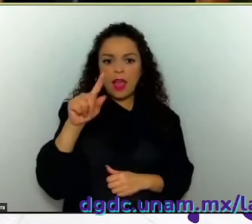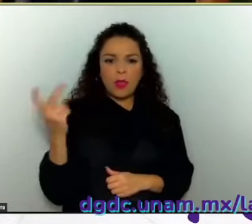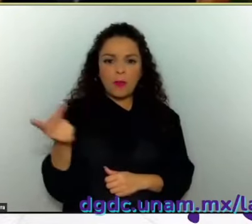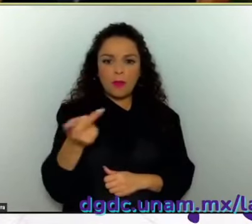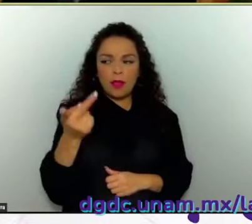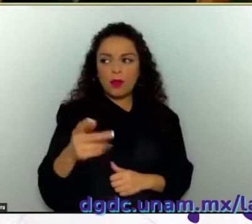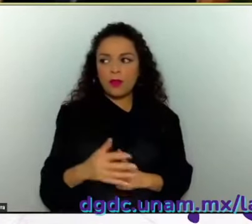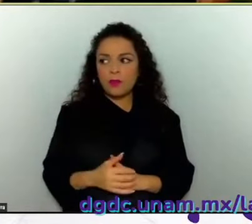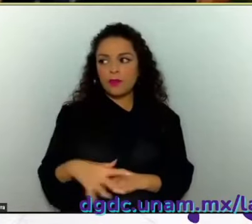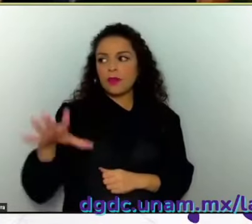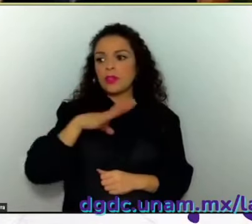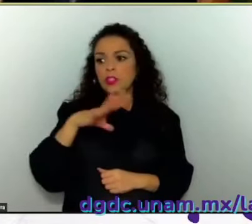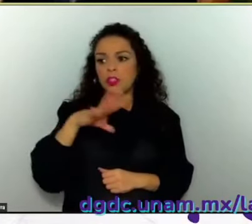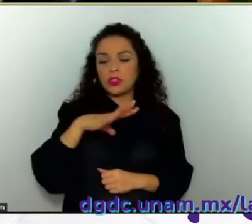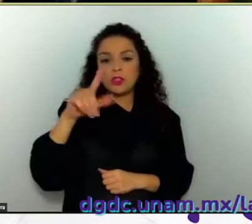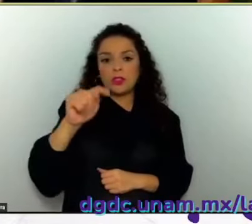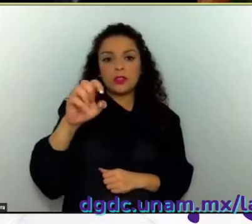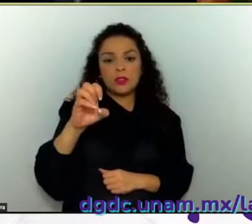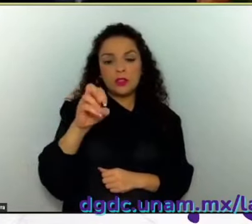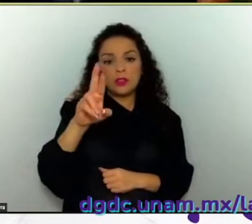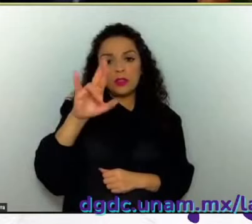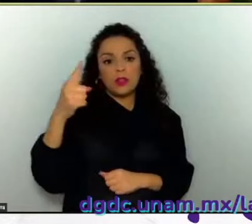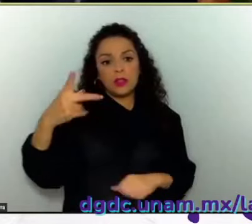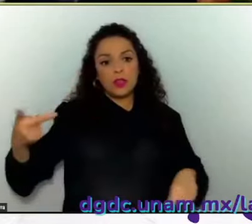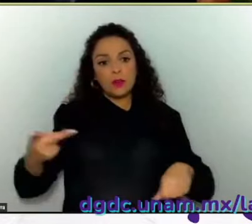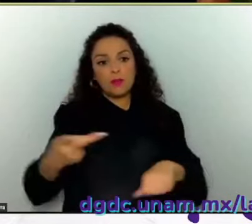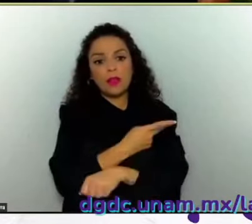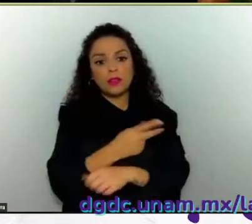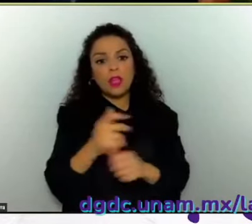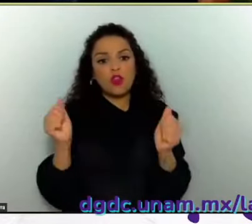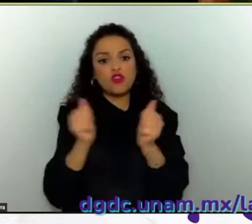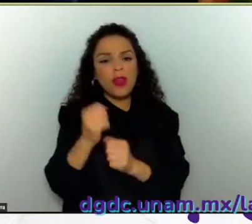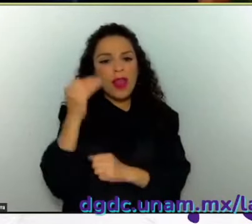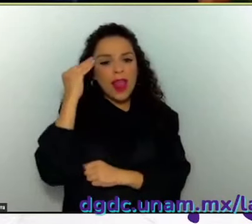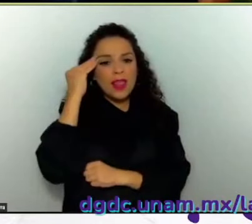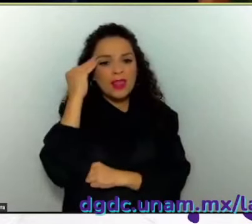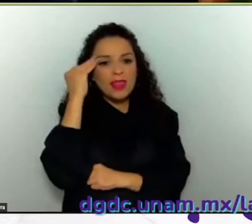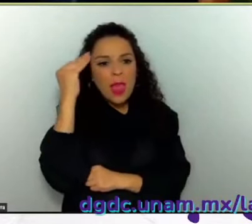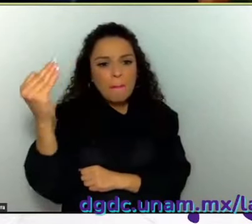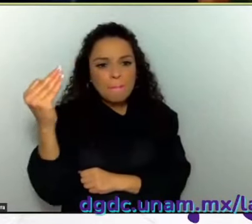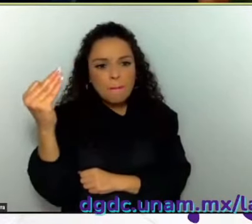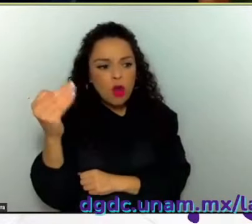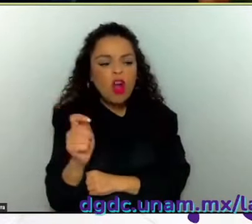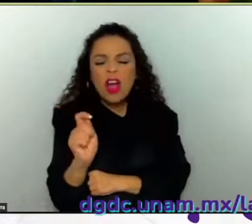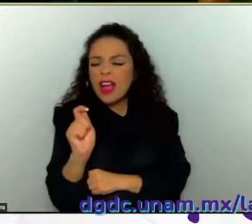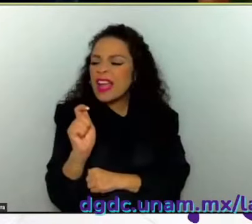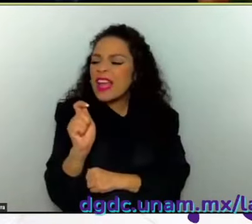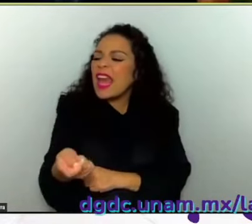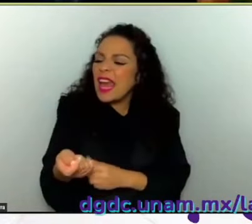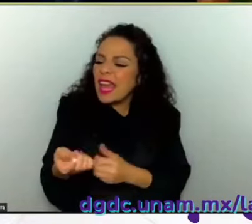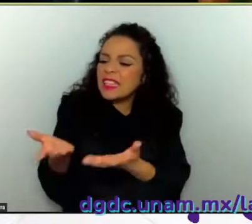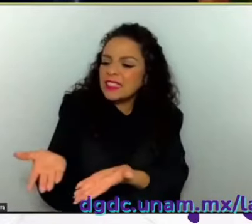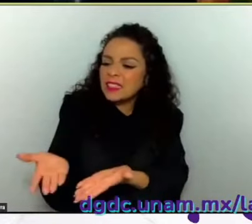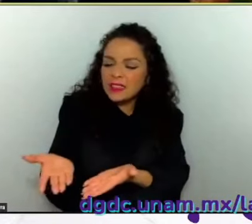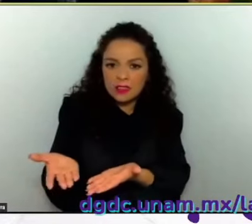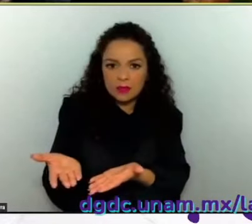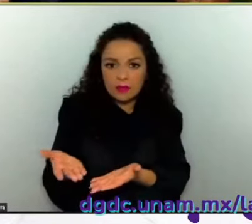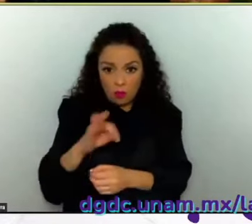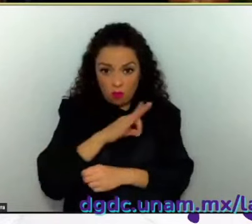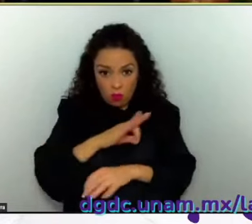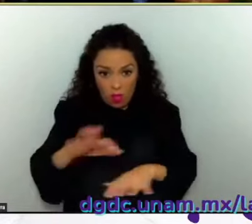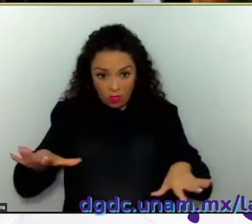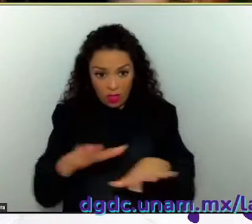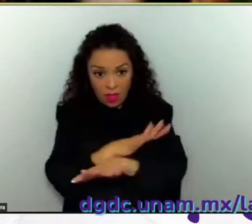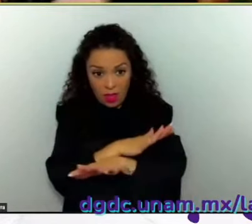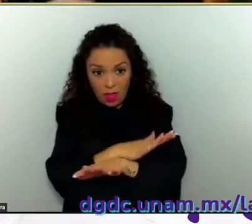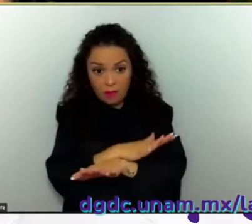noción o teoría sobre qué es lo que causa el tiempo o qué es el tiempo y por qué este puede ser alterado por otros